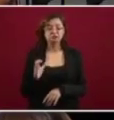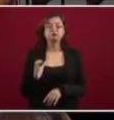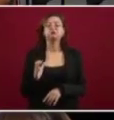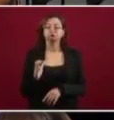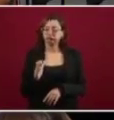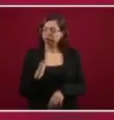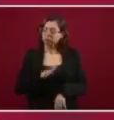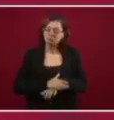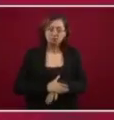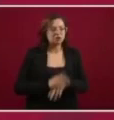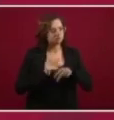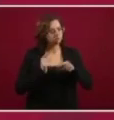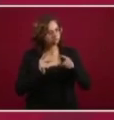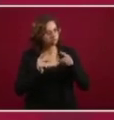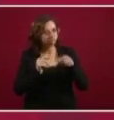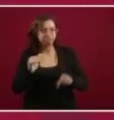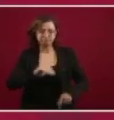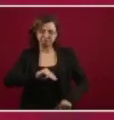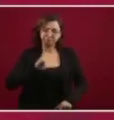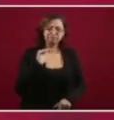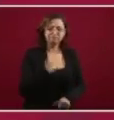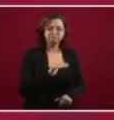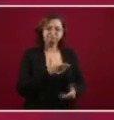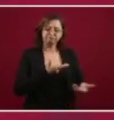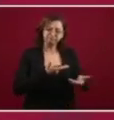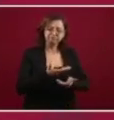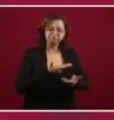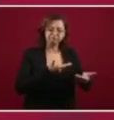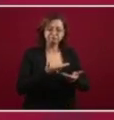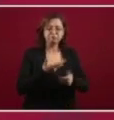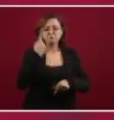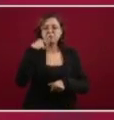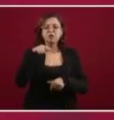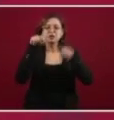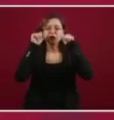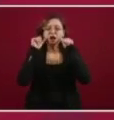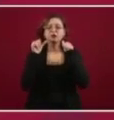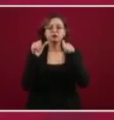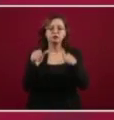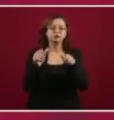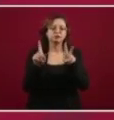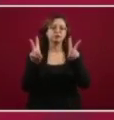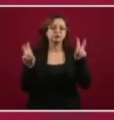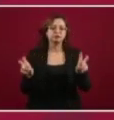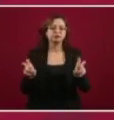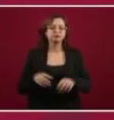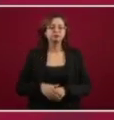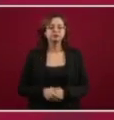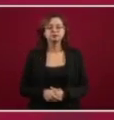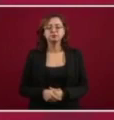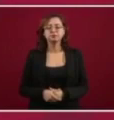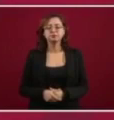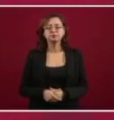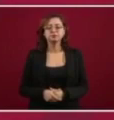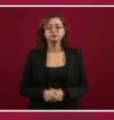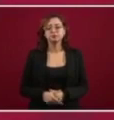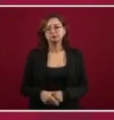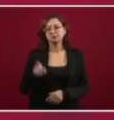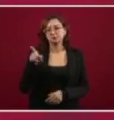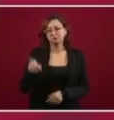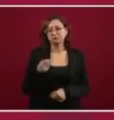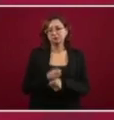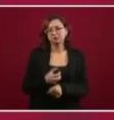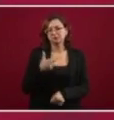aceleró el proceso de atención sobre este tema, y lo está viendo el